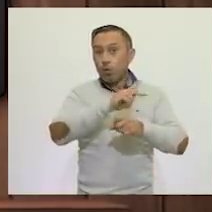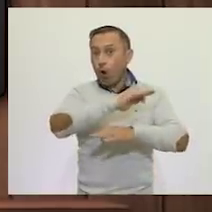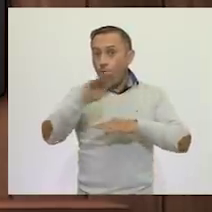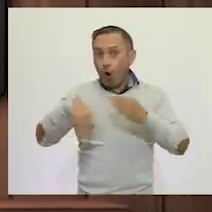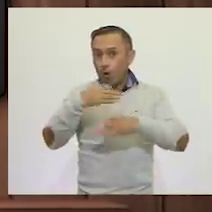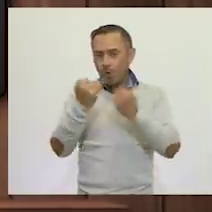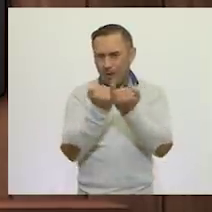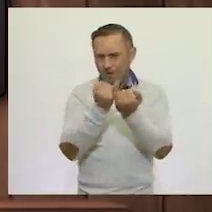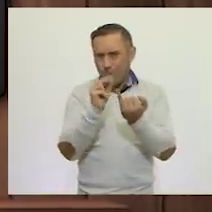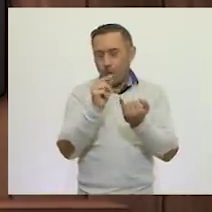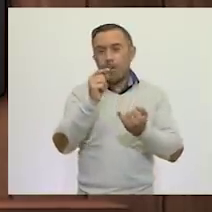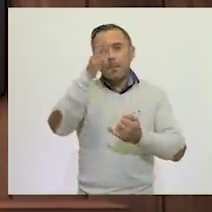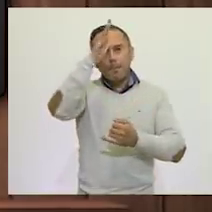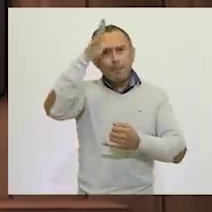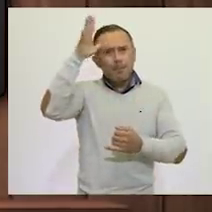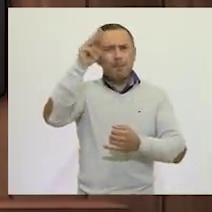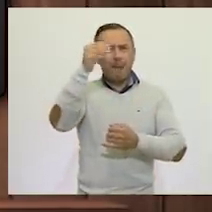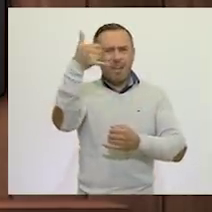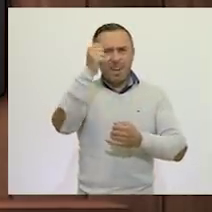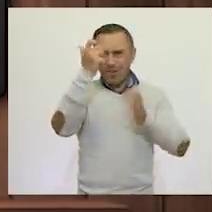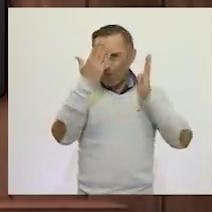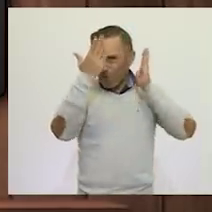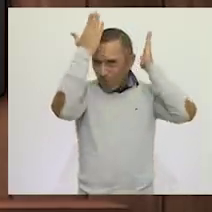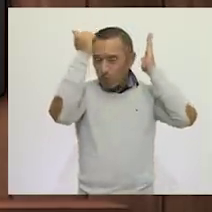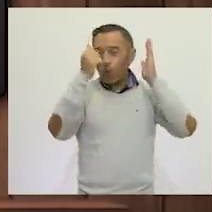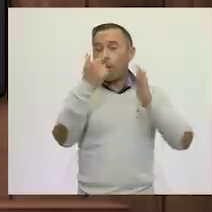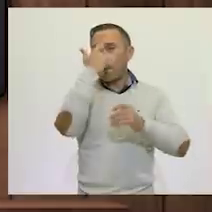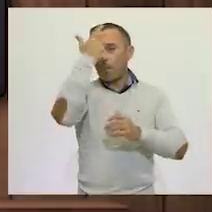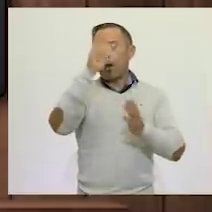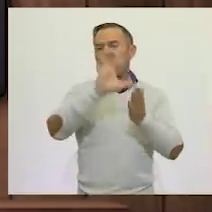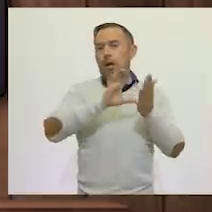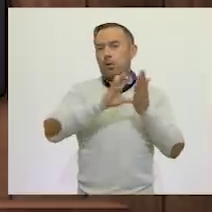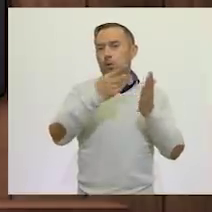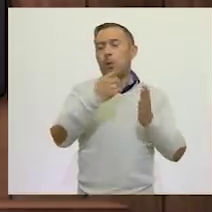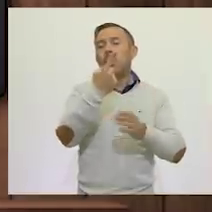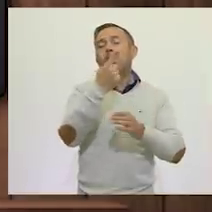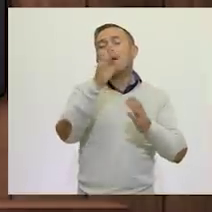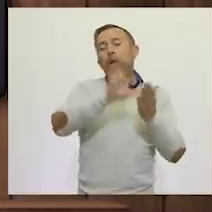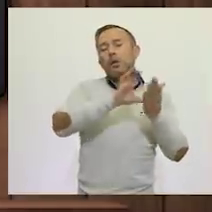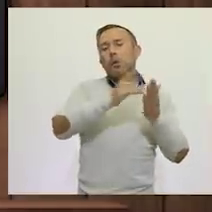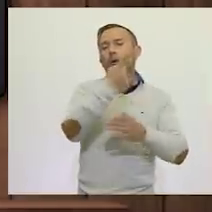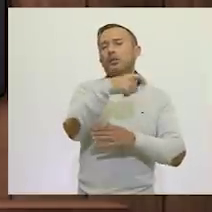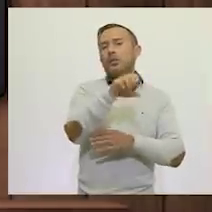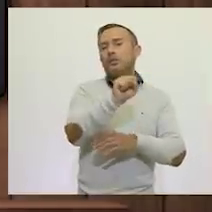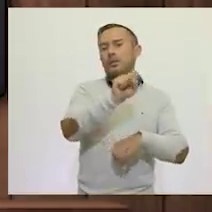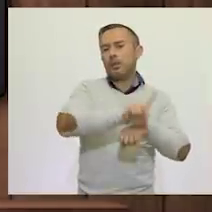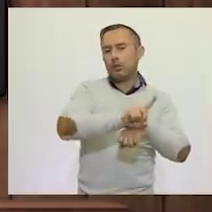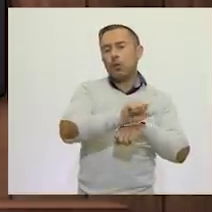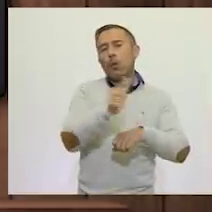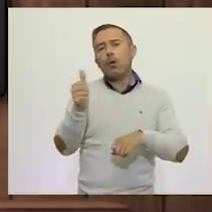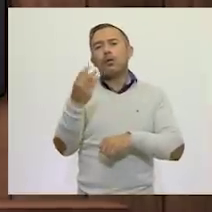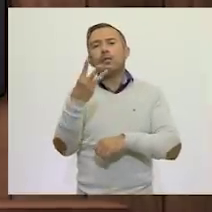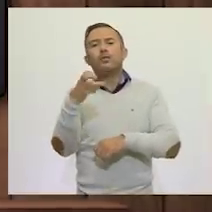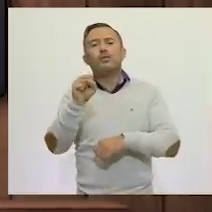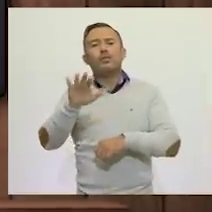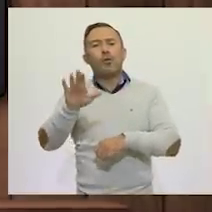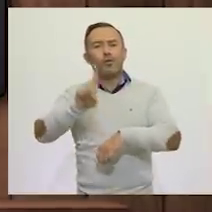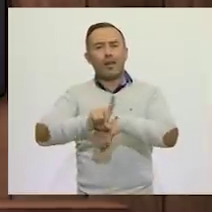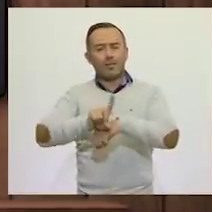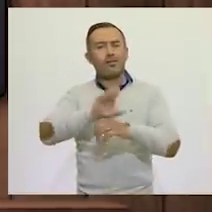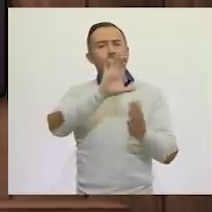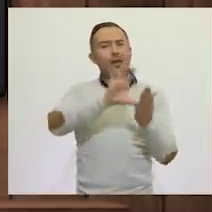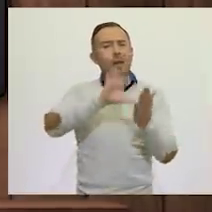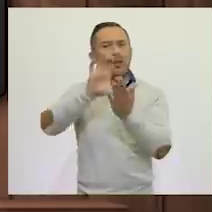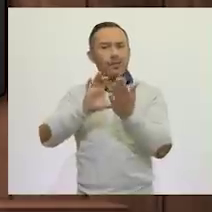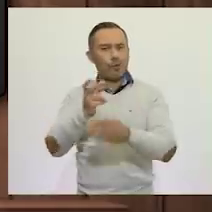matemáticos, crearon sus propios calendarios, uno de 260 días y otro de 365 días. Incluso construyeron